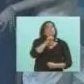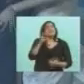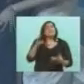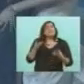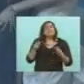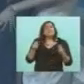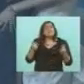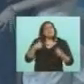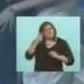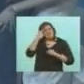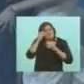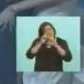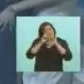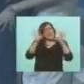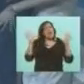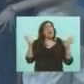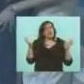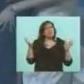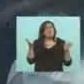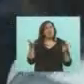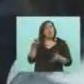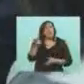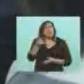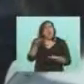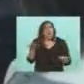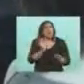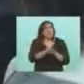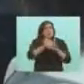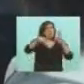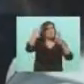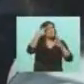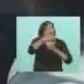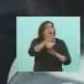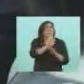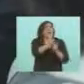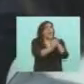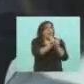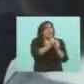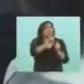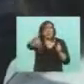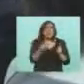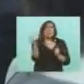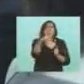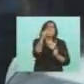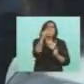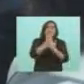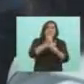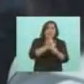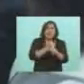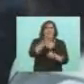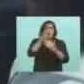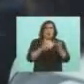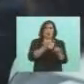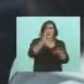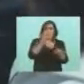del valor de industria, del valor generador de puestos de trabajo altamente calificados,